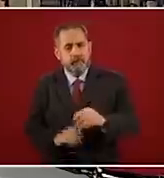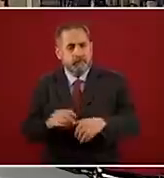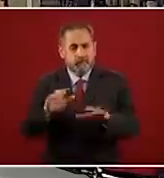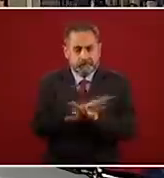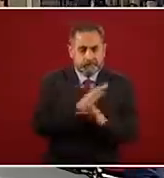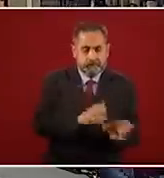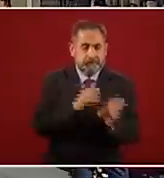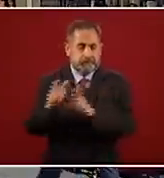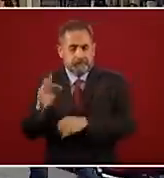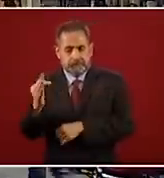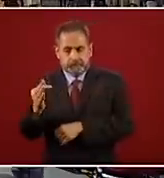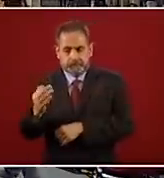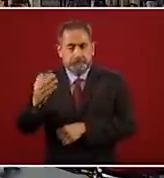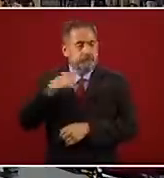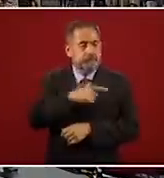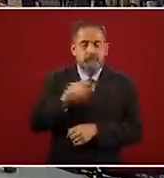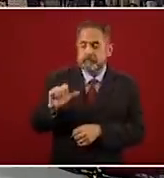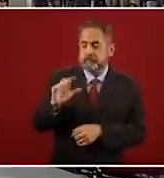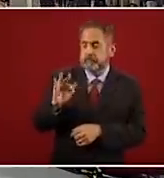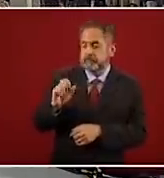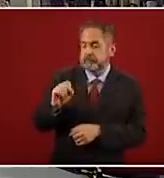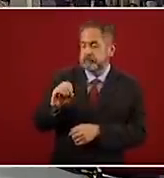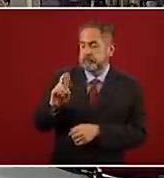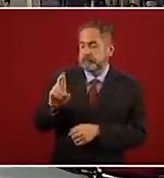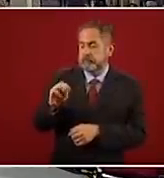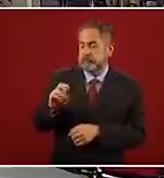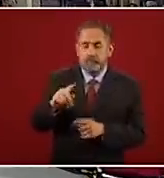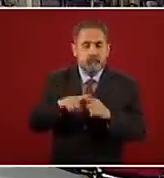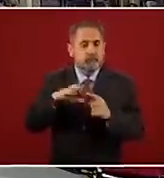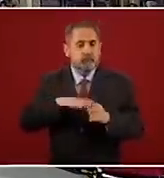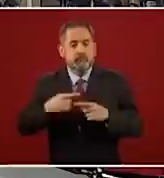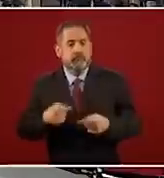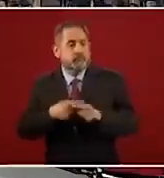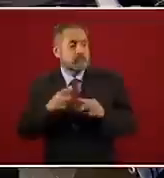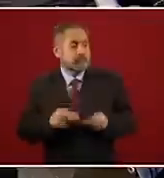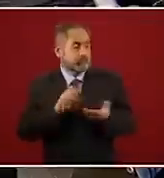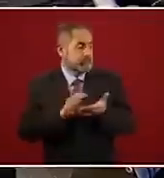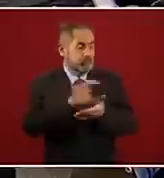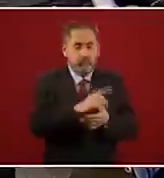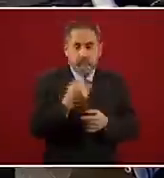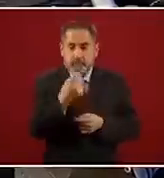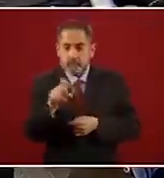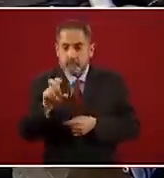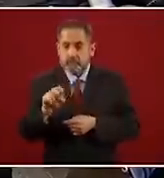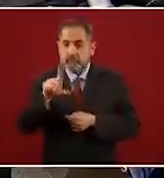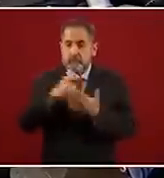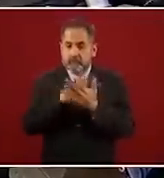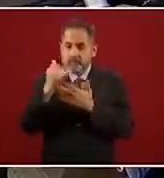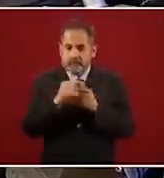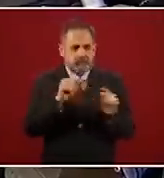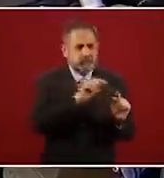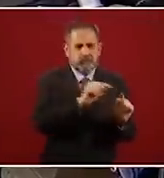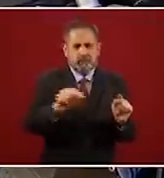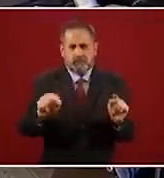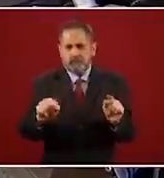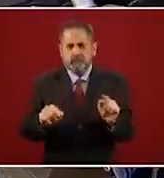mes de febrero, anunciado por Alfonso Romo, hay proyectos de inversión en 137 proyectos. ¿Cuál